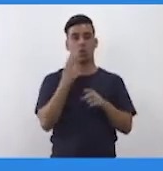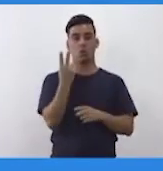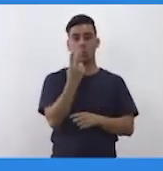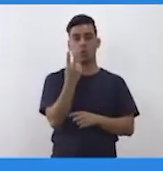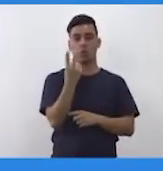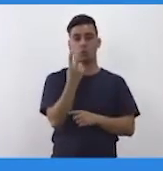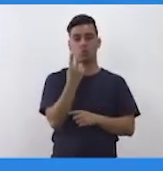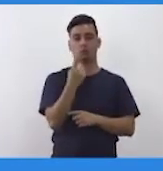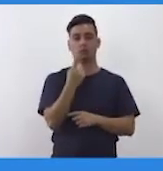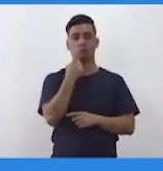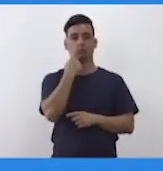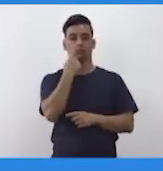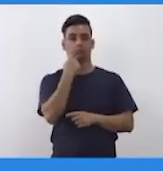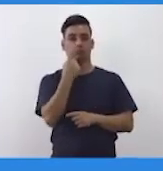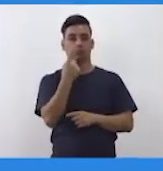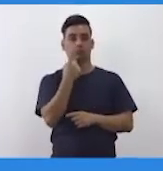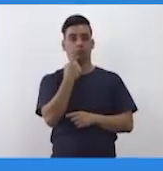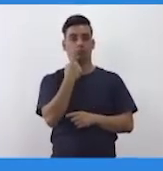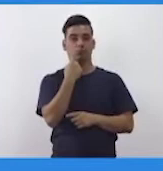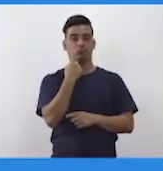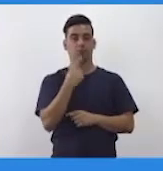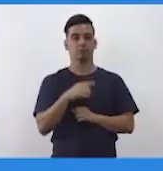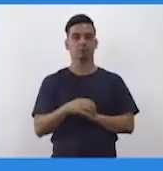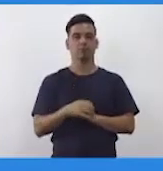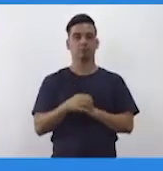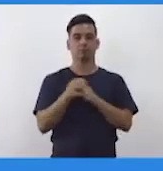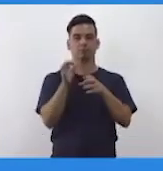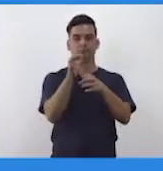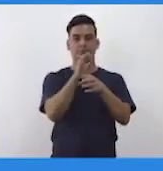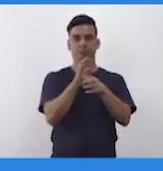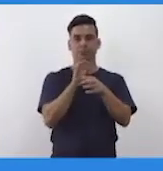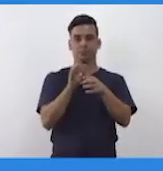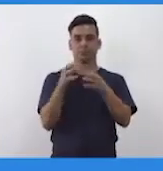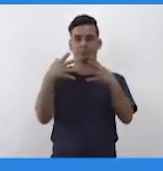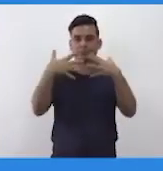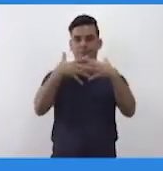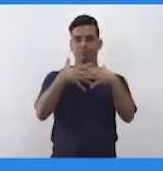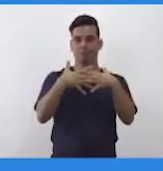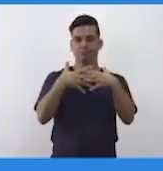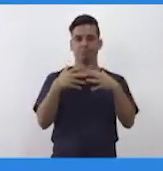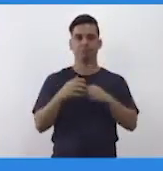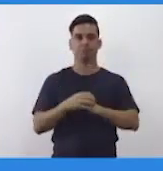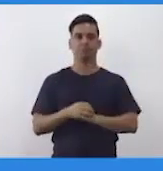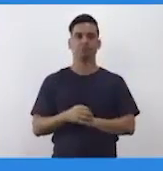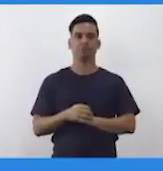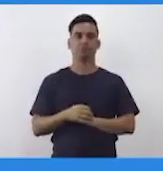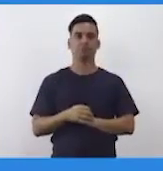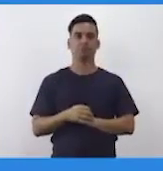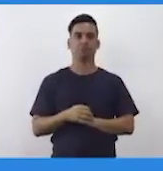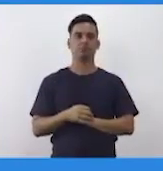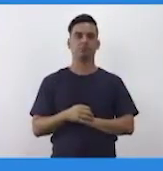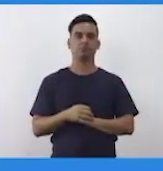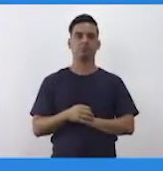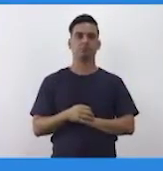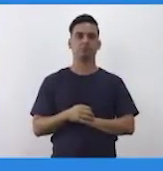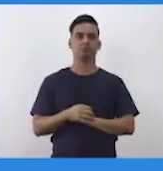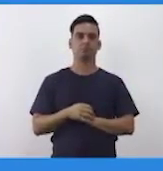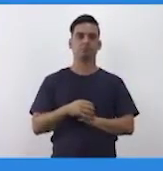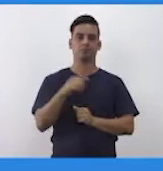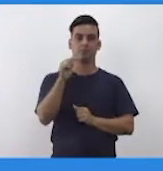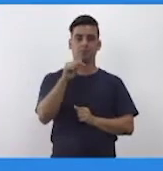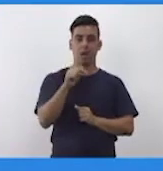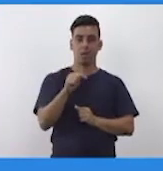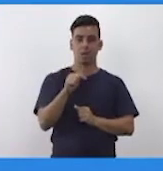oxígeno y que lo están correlacionando unos puentes. Estos puentes, en la presencia de la